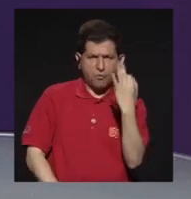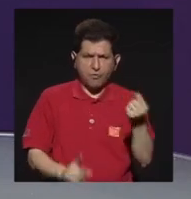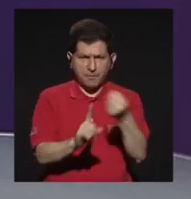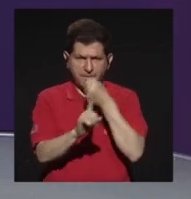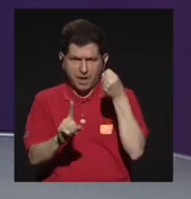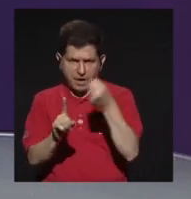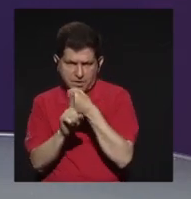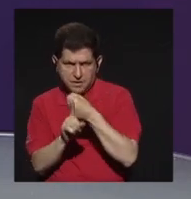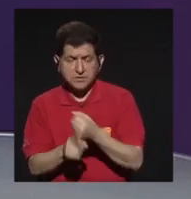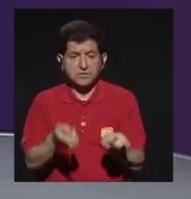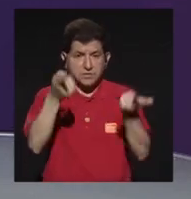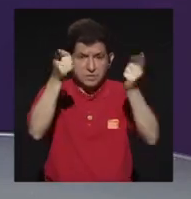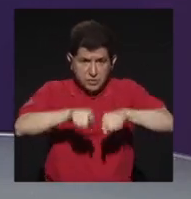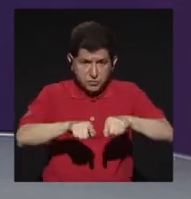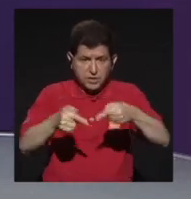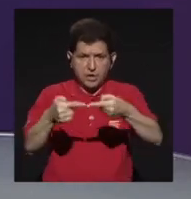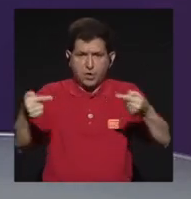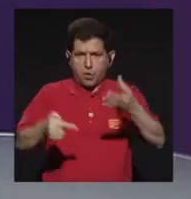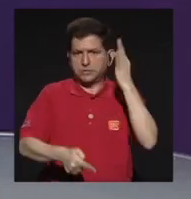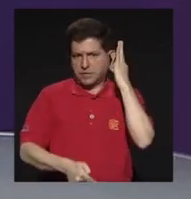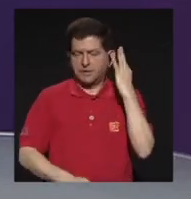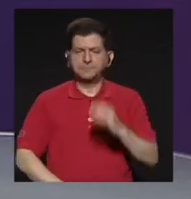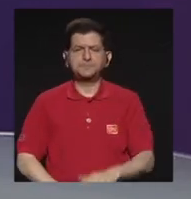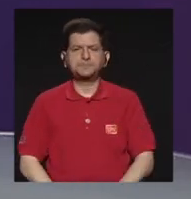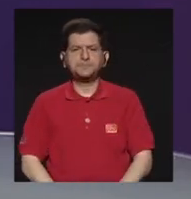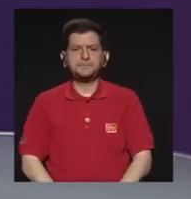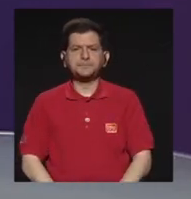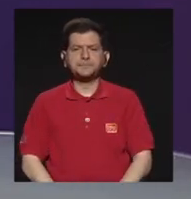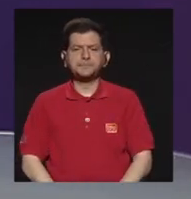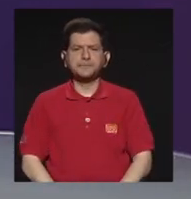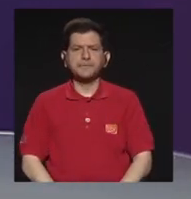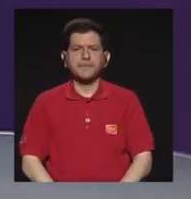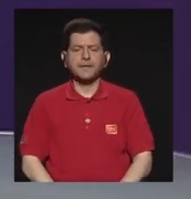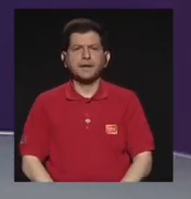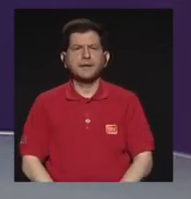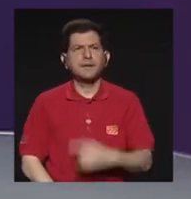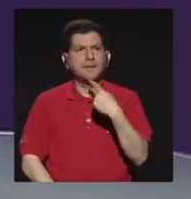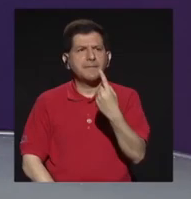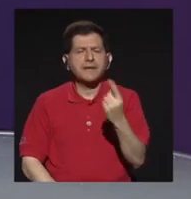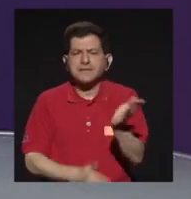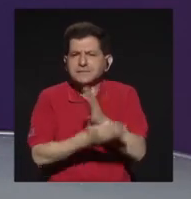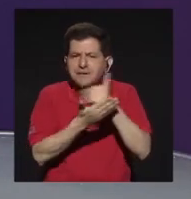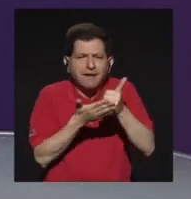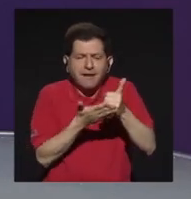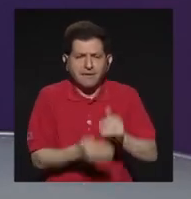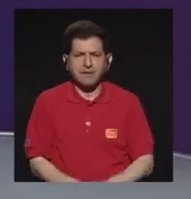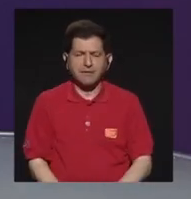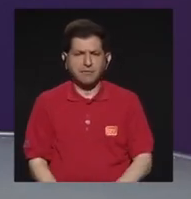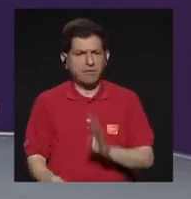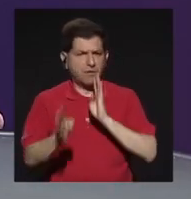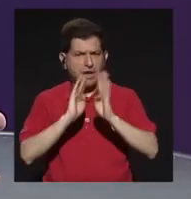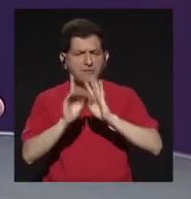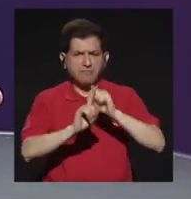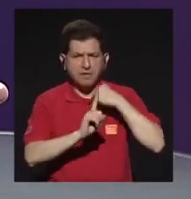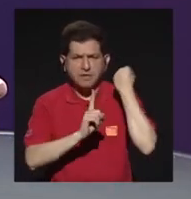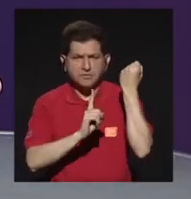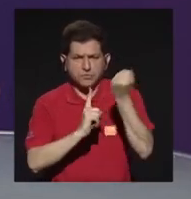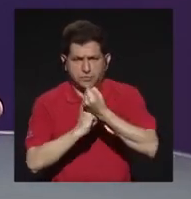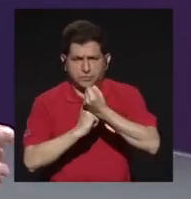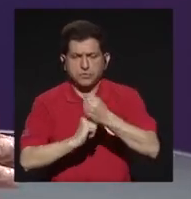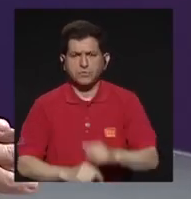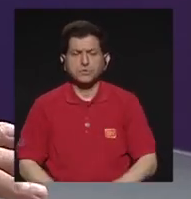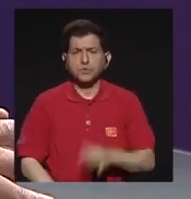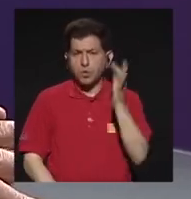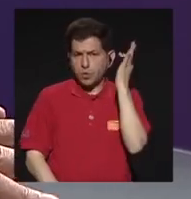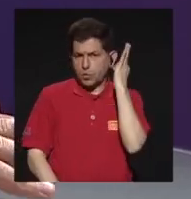que nos suceden a las mujeres y para citar solamente algunas estaba hablando sobre la cuestión de